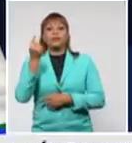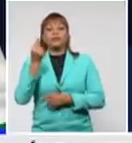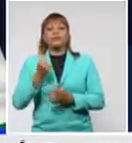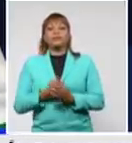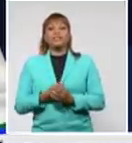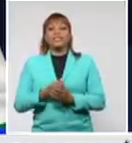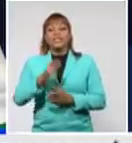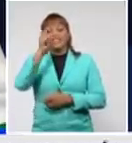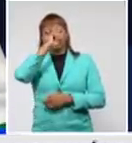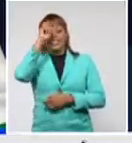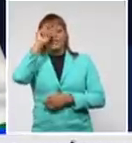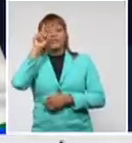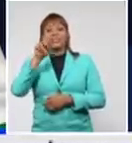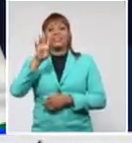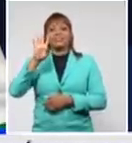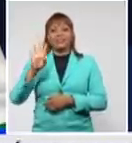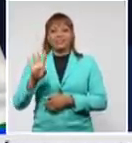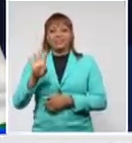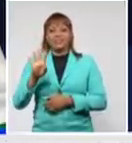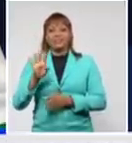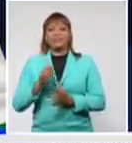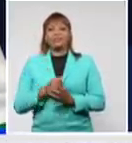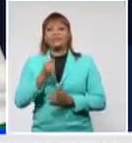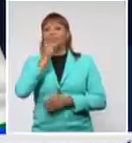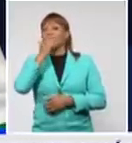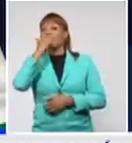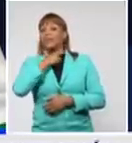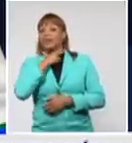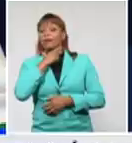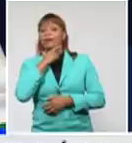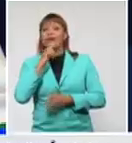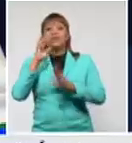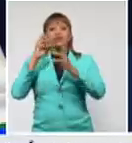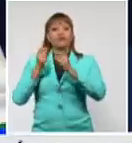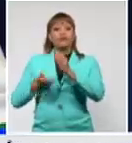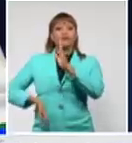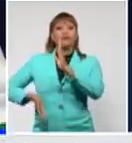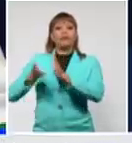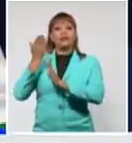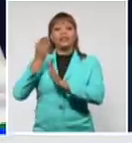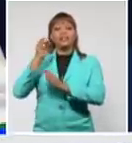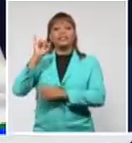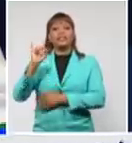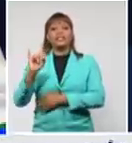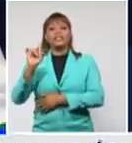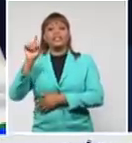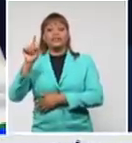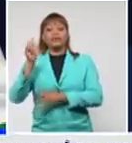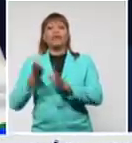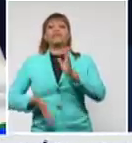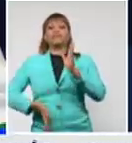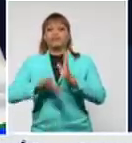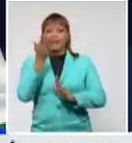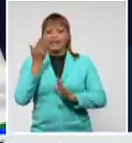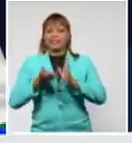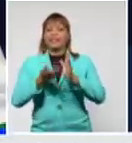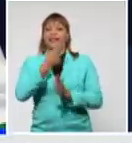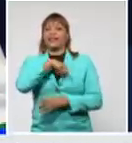Espíritu 14, de Ciudad Ávila el número mayor, 61 altas se dieron